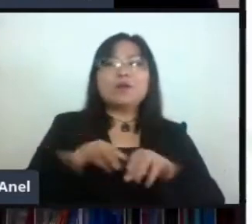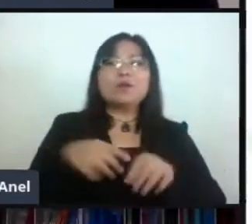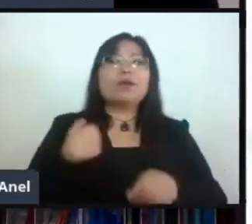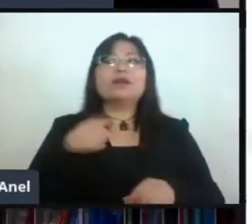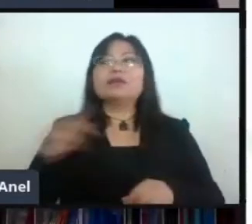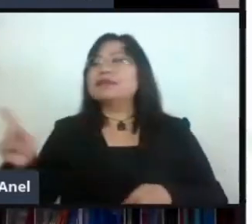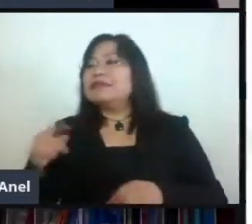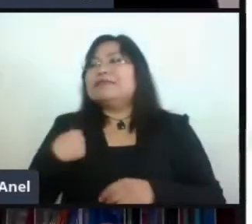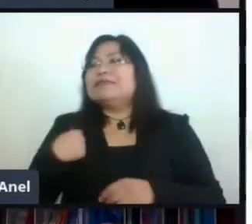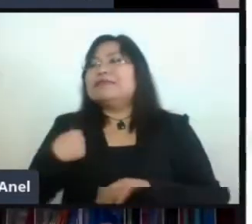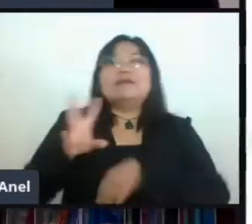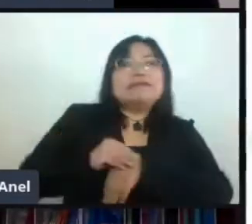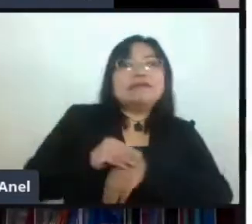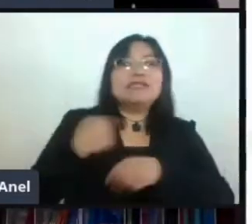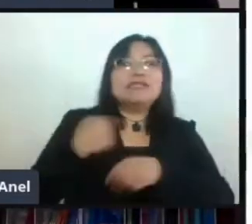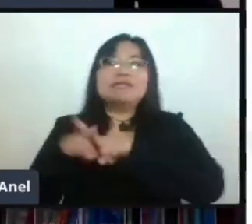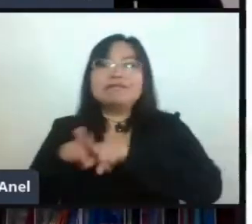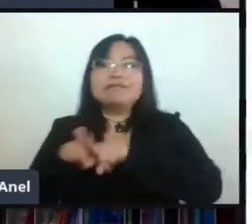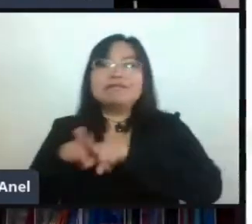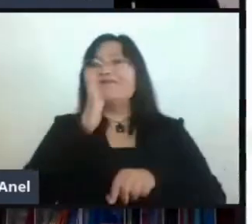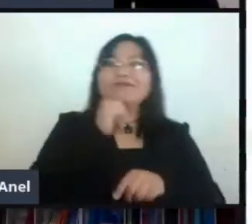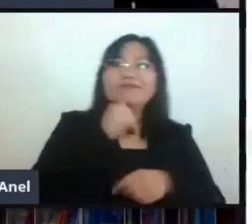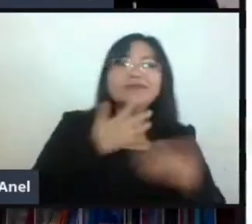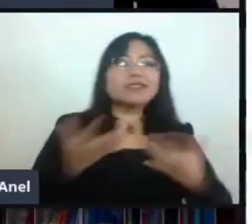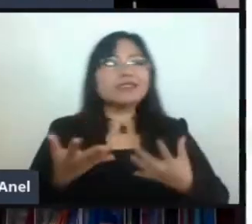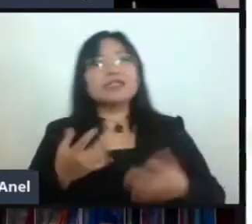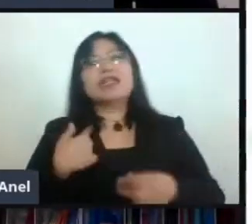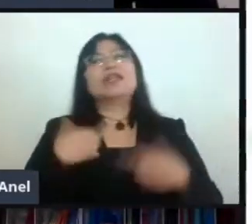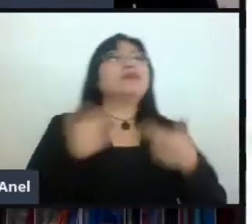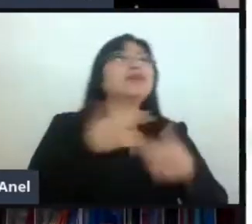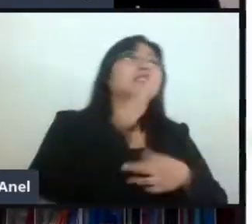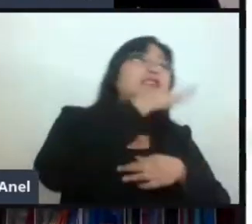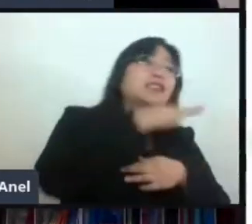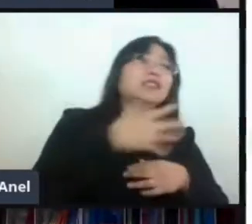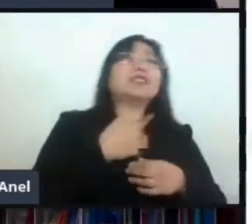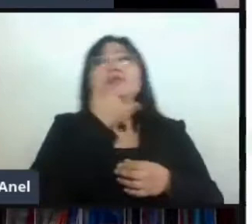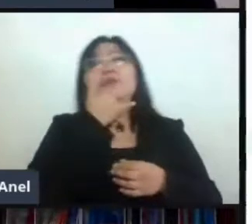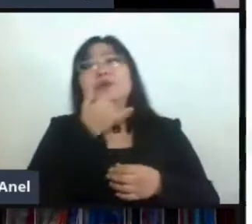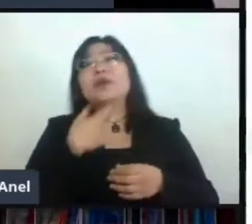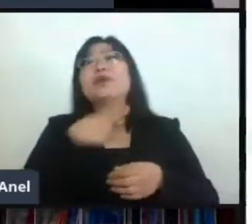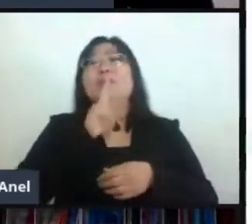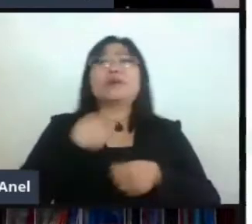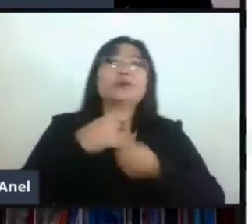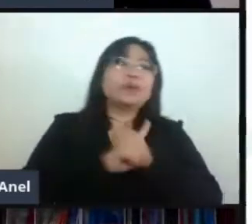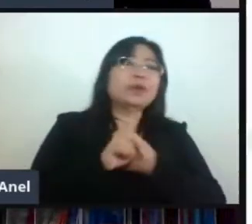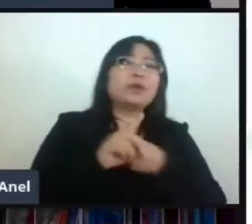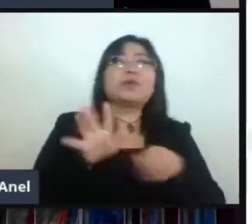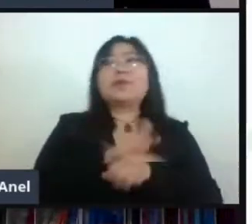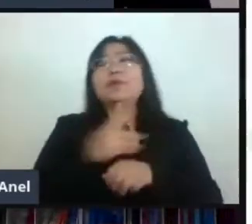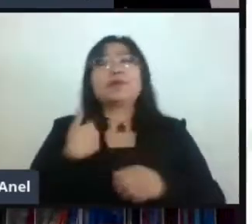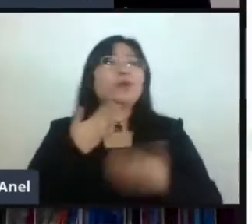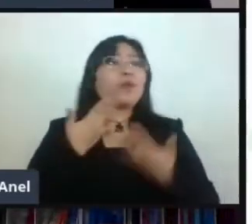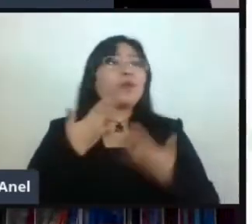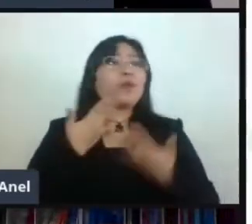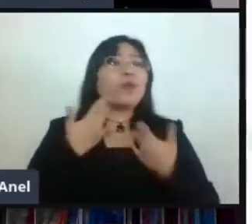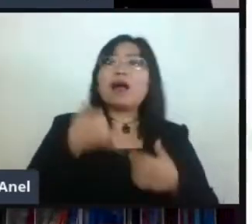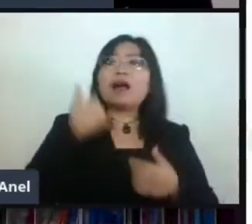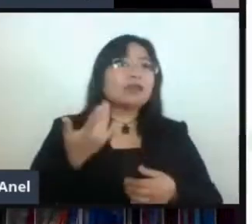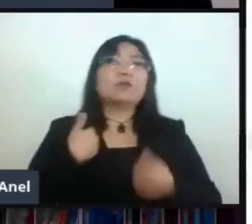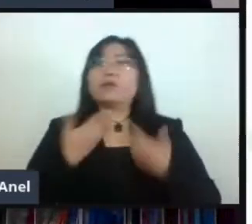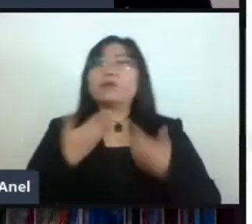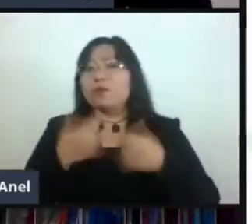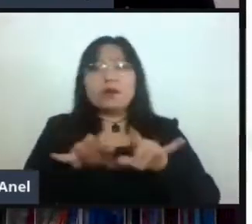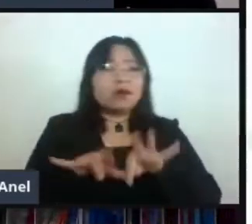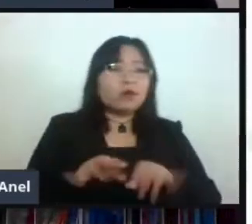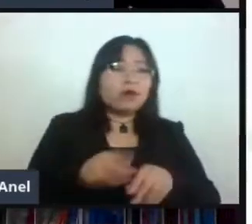hermanos menores, y si tienen, digamos, actividades en este momento que les estén dejando los maestros, pues tienen que compartir el equipo